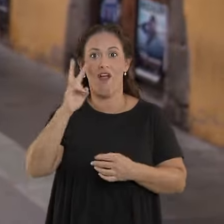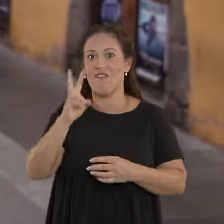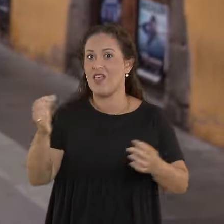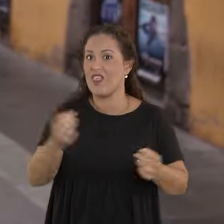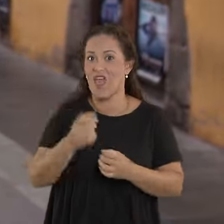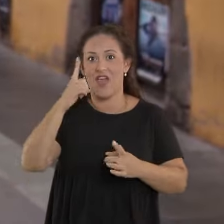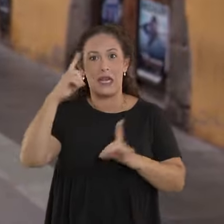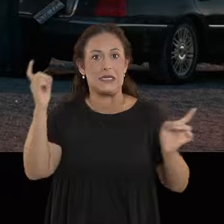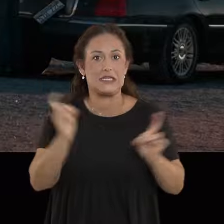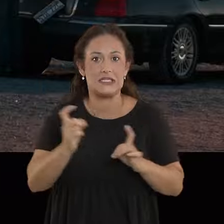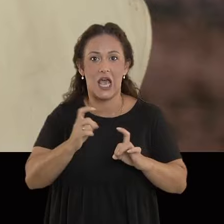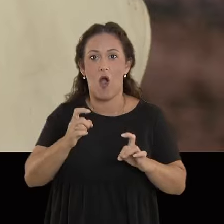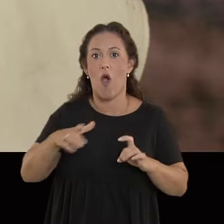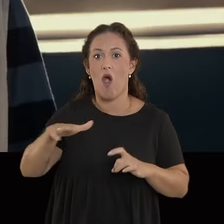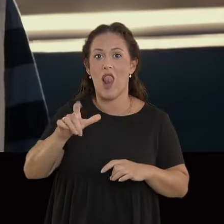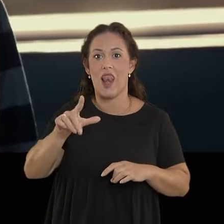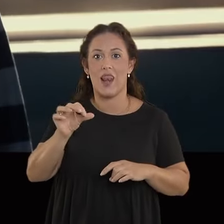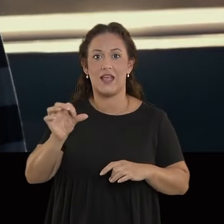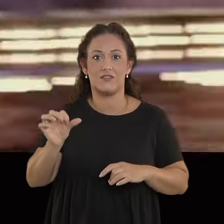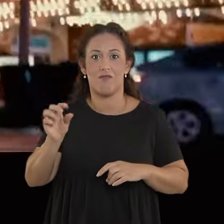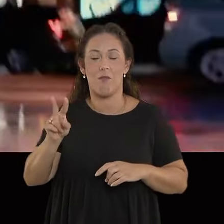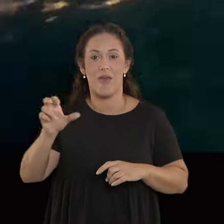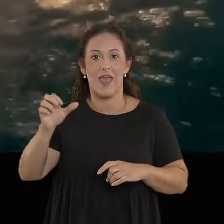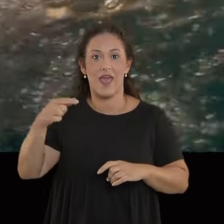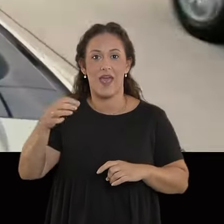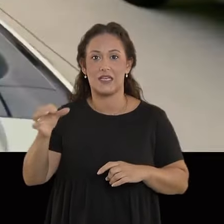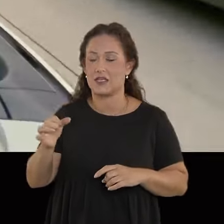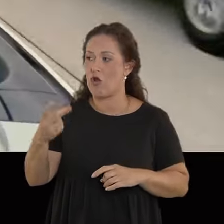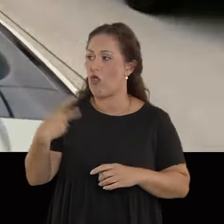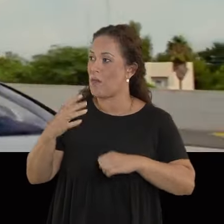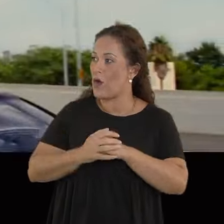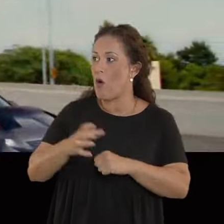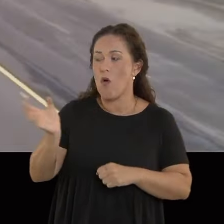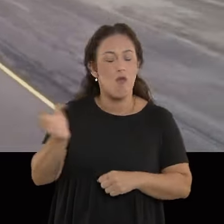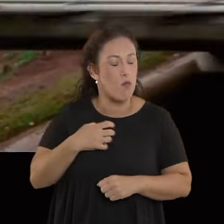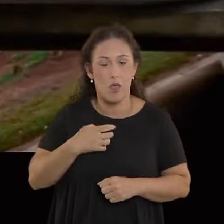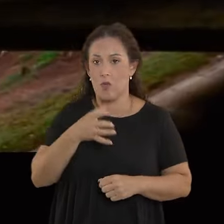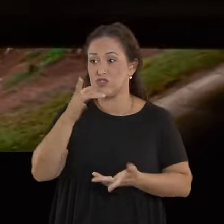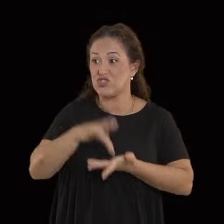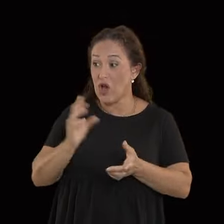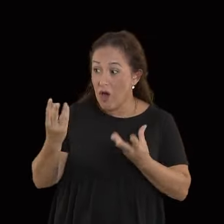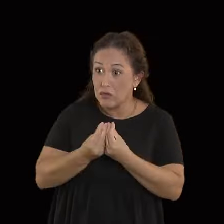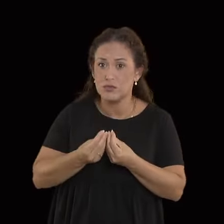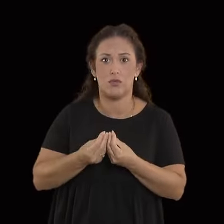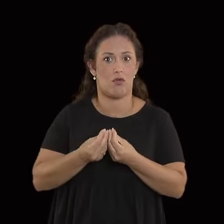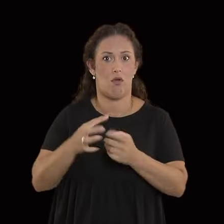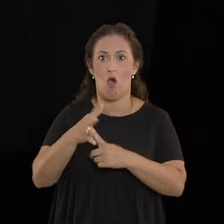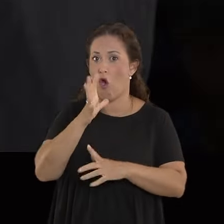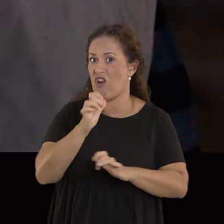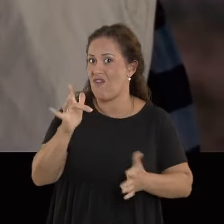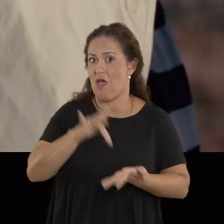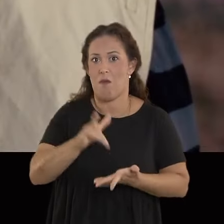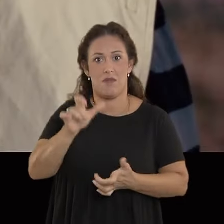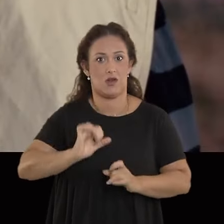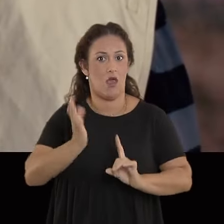perder Resacón en la pega. No podemos seguir siendo amigos. Siempre que nos juntamos pasa algo malo y alguien acaba fatal. Sí,